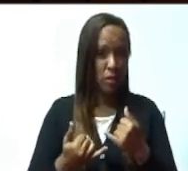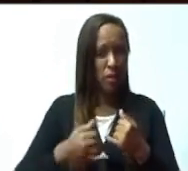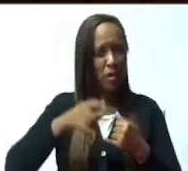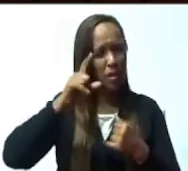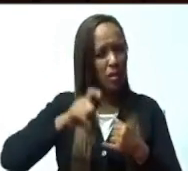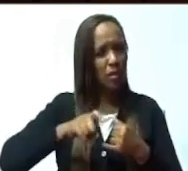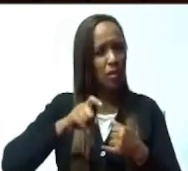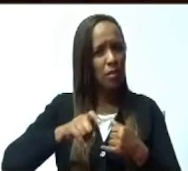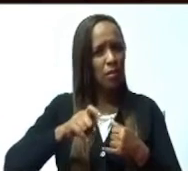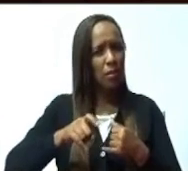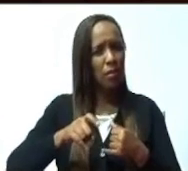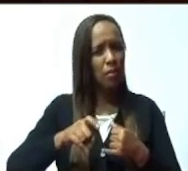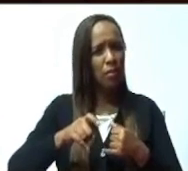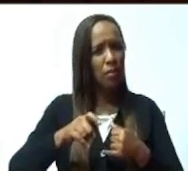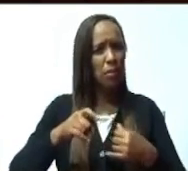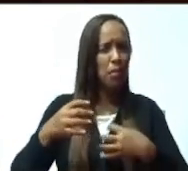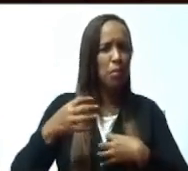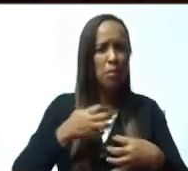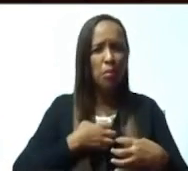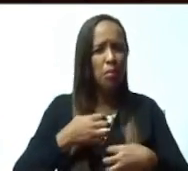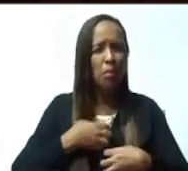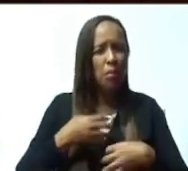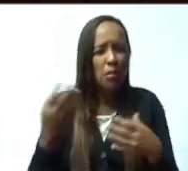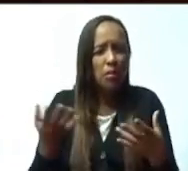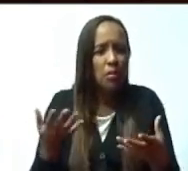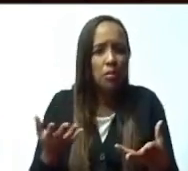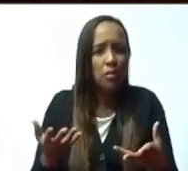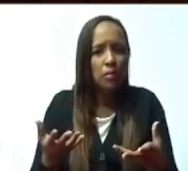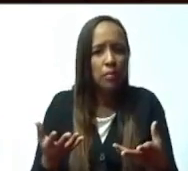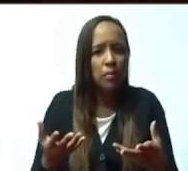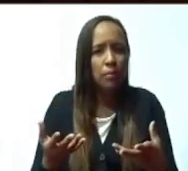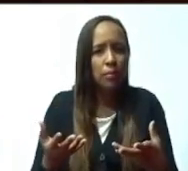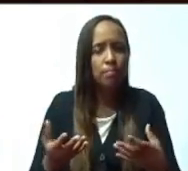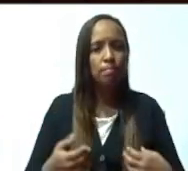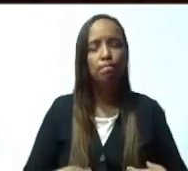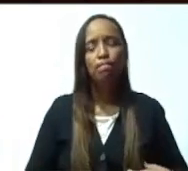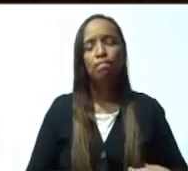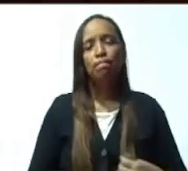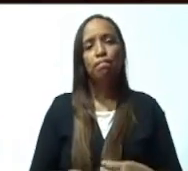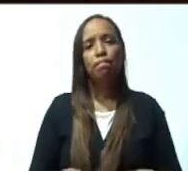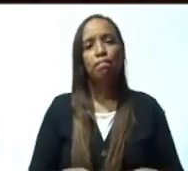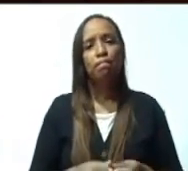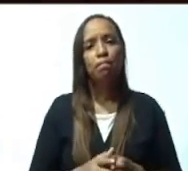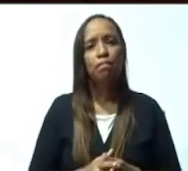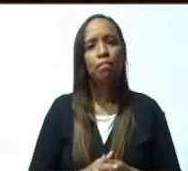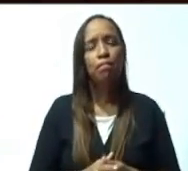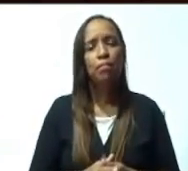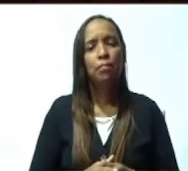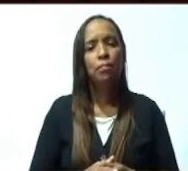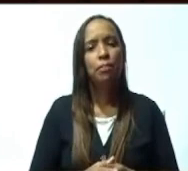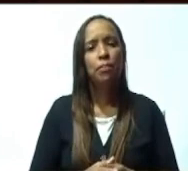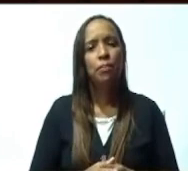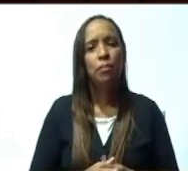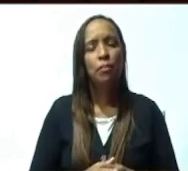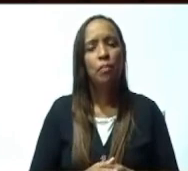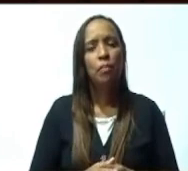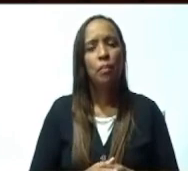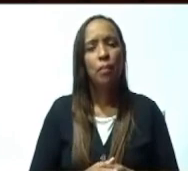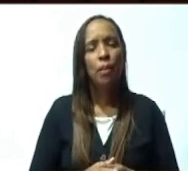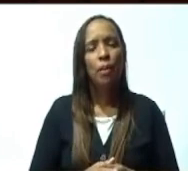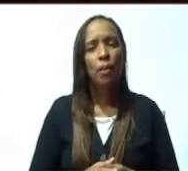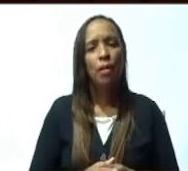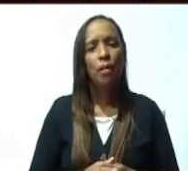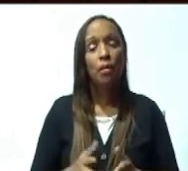¿Qué es lo que tenemos que estar reclamando? Lo que deberíamos estar reclamando hoy es, ¿por qué si el gobierno